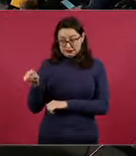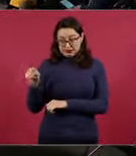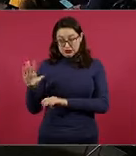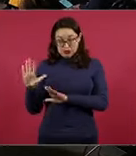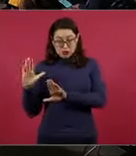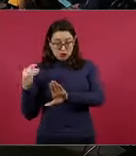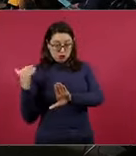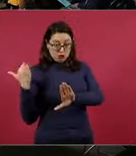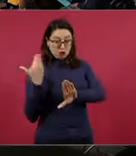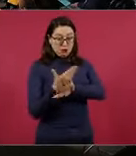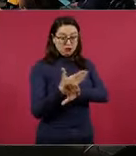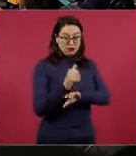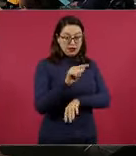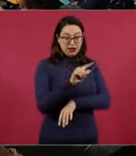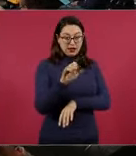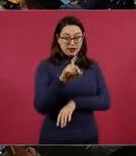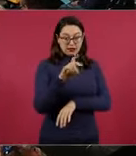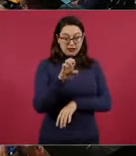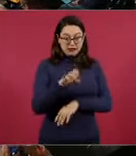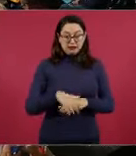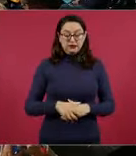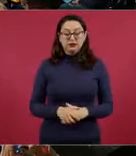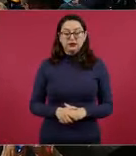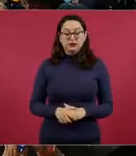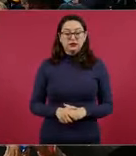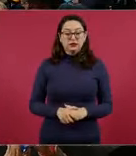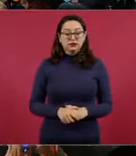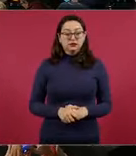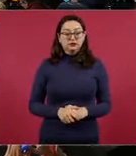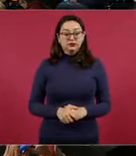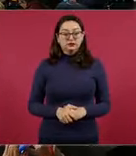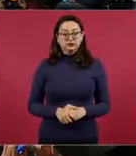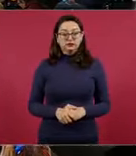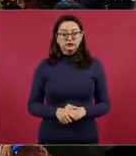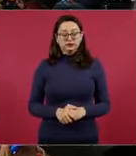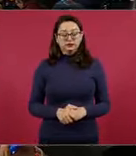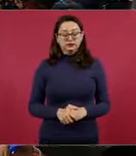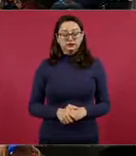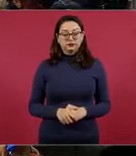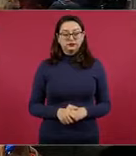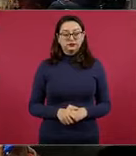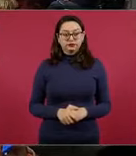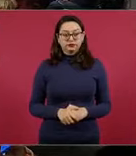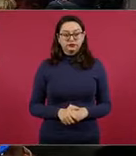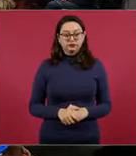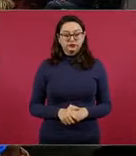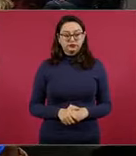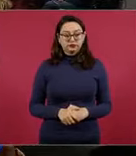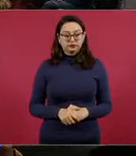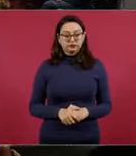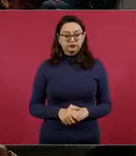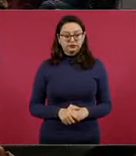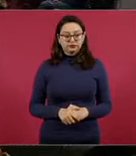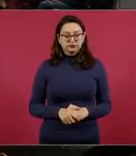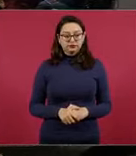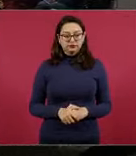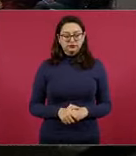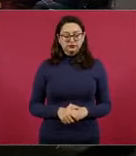1973. ¿Ese qué, de quién? Nada más. Hasta ahí llegó. O sea, pero no hay panorámica.